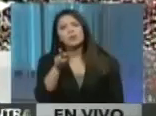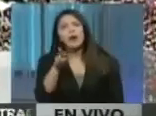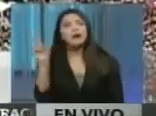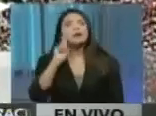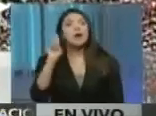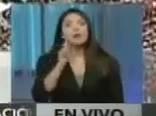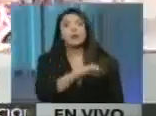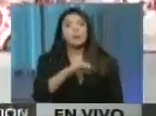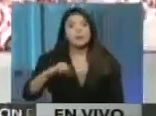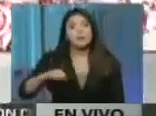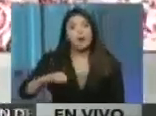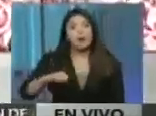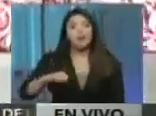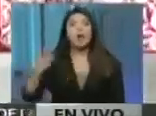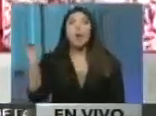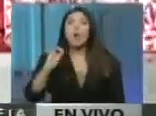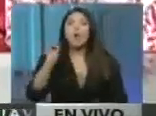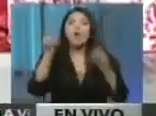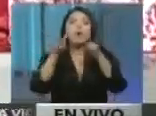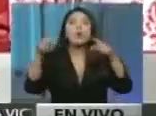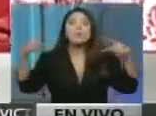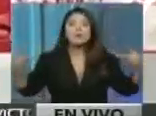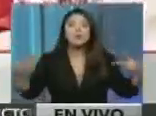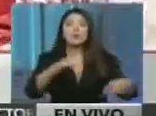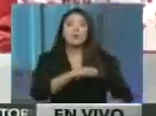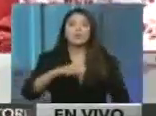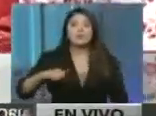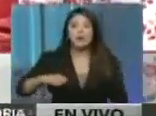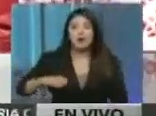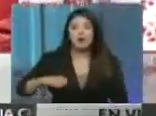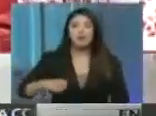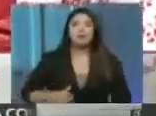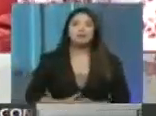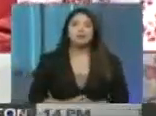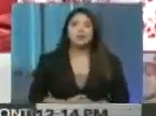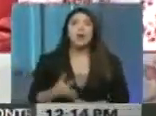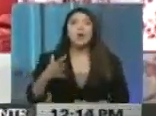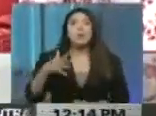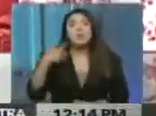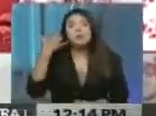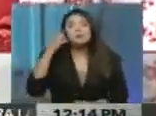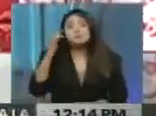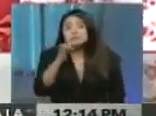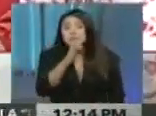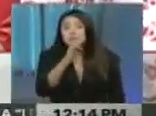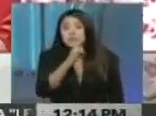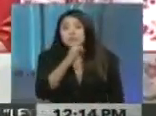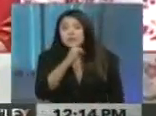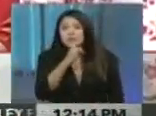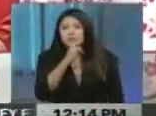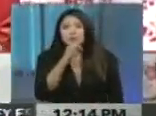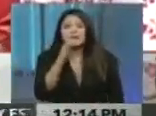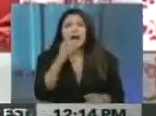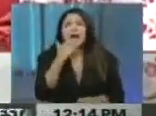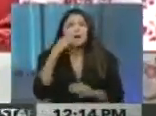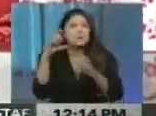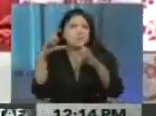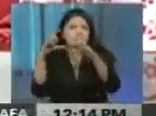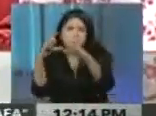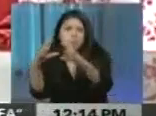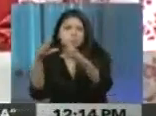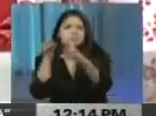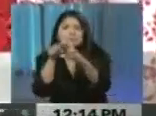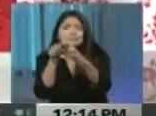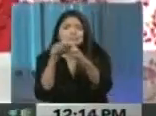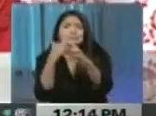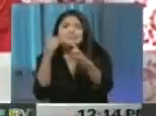privadas, en los periódicos privados, que hubiera salido una noticia así chiquitica,